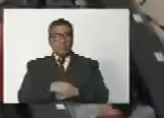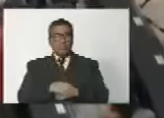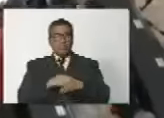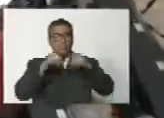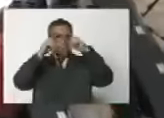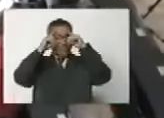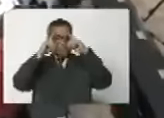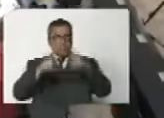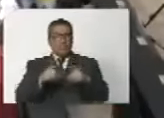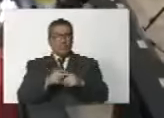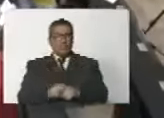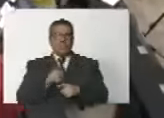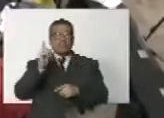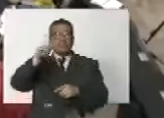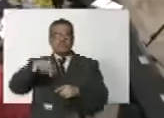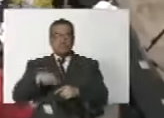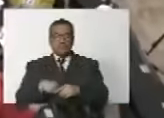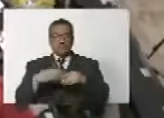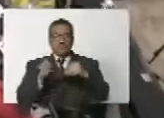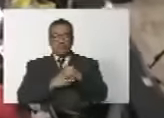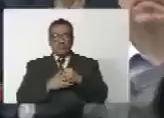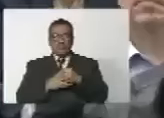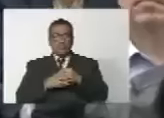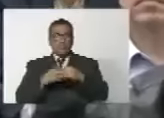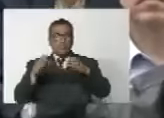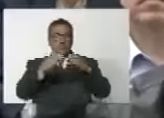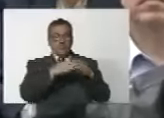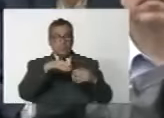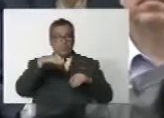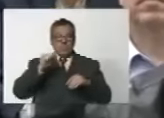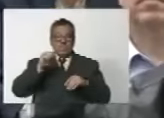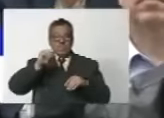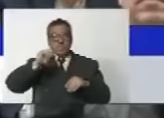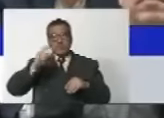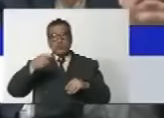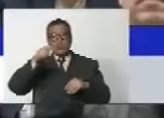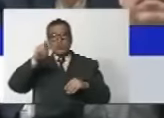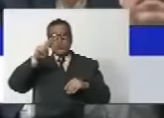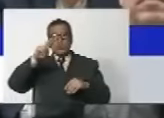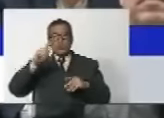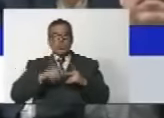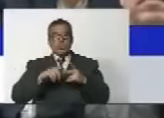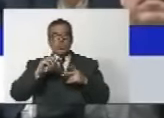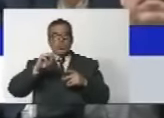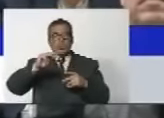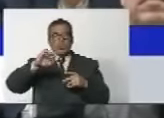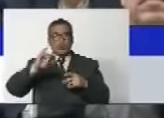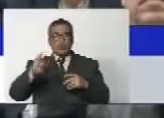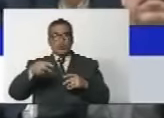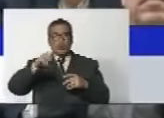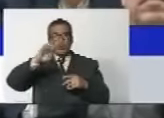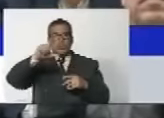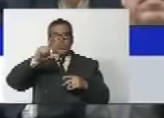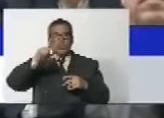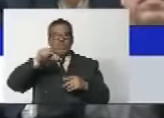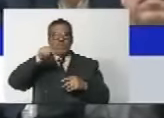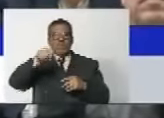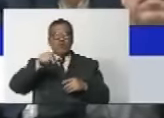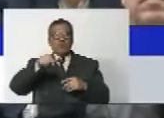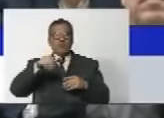la decisión también de cerrar los consulados de Quito y Guayaquil.